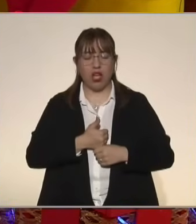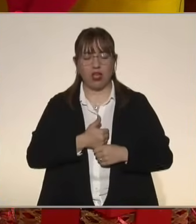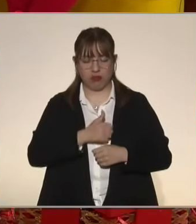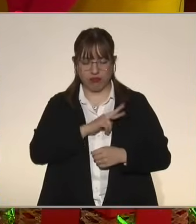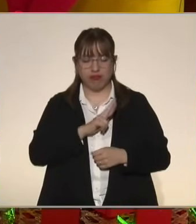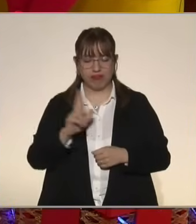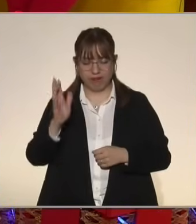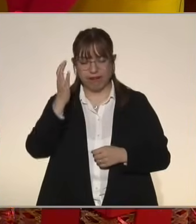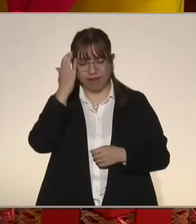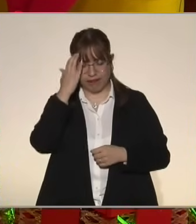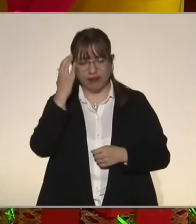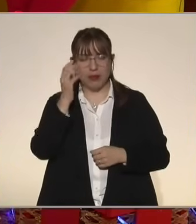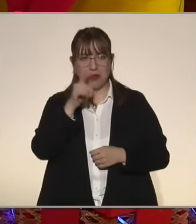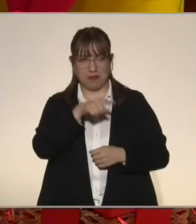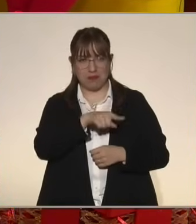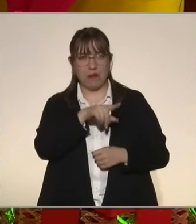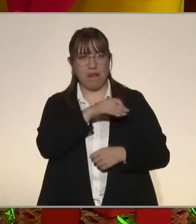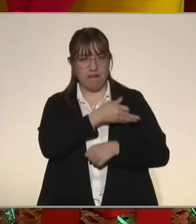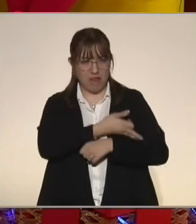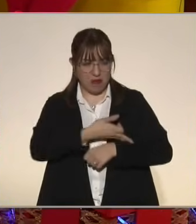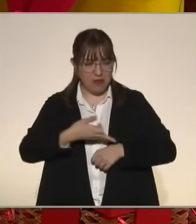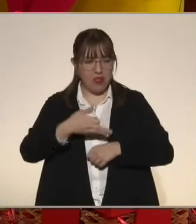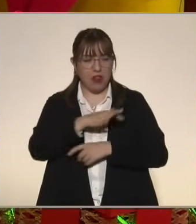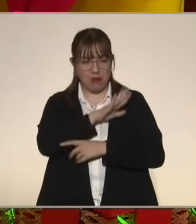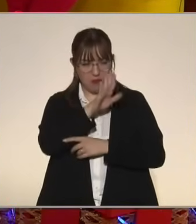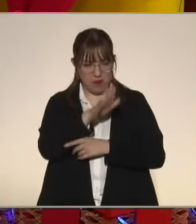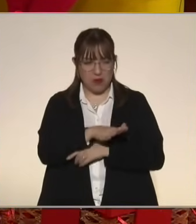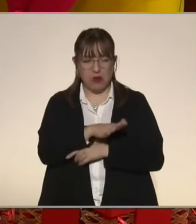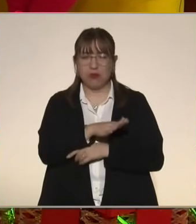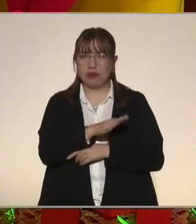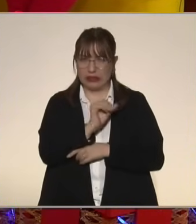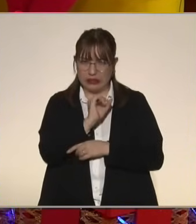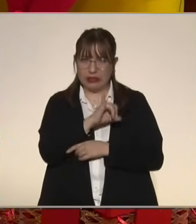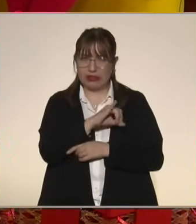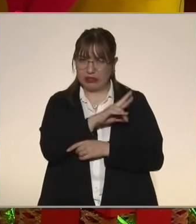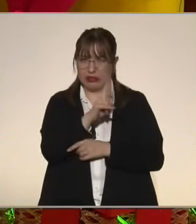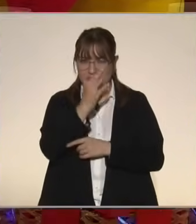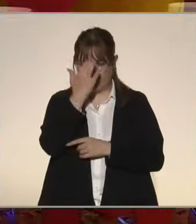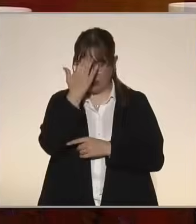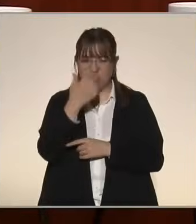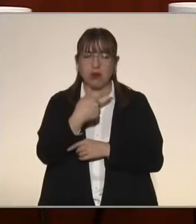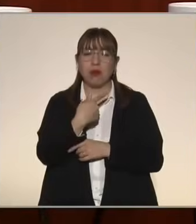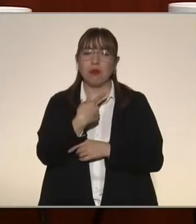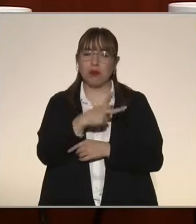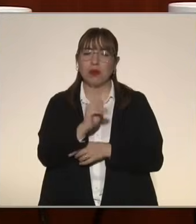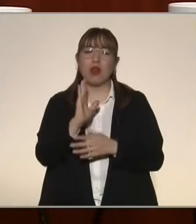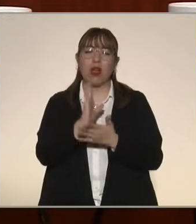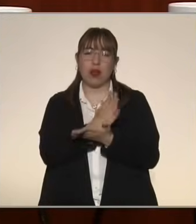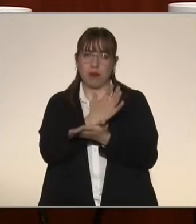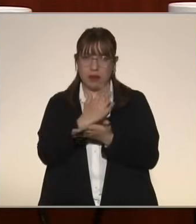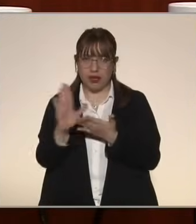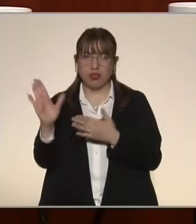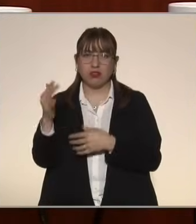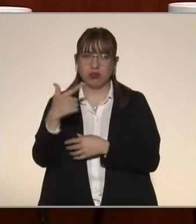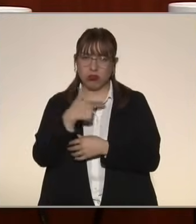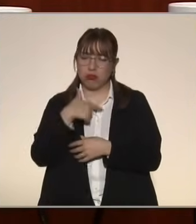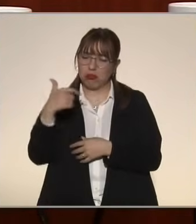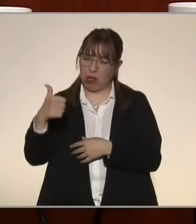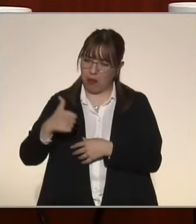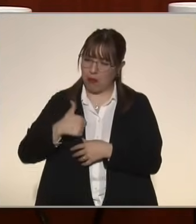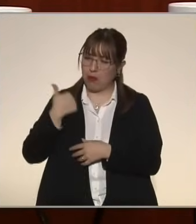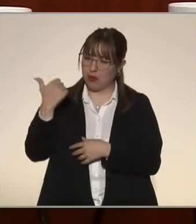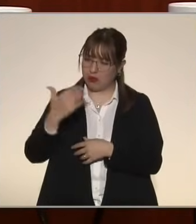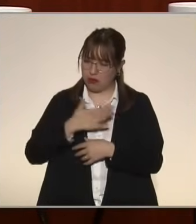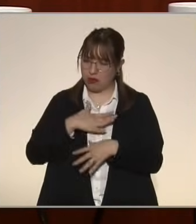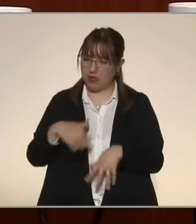reconozcas tal vez a ese familiar, a esa persona que no está, pero también rendir un homenaje disfrutando y aprovechando la vida. Creo